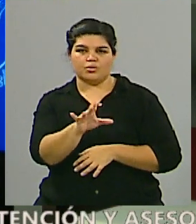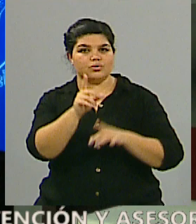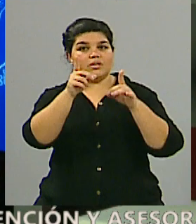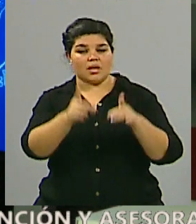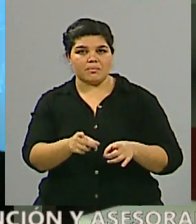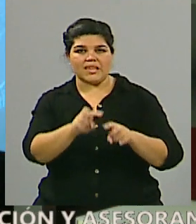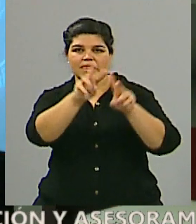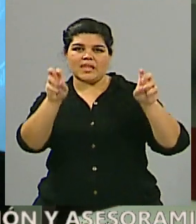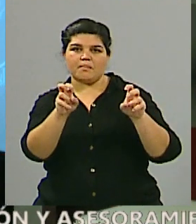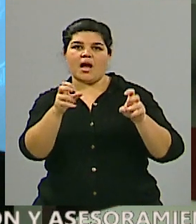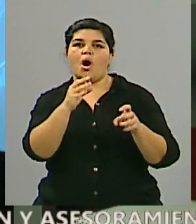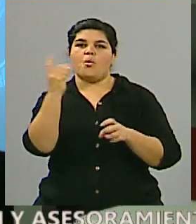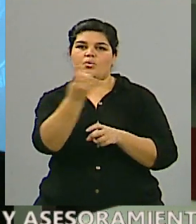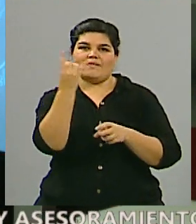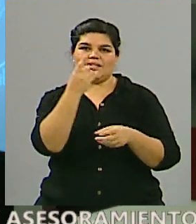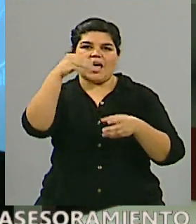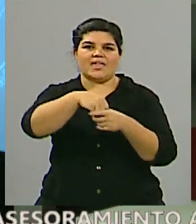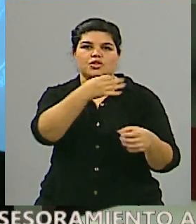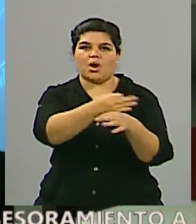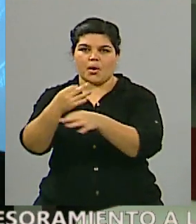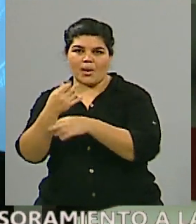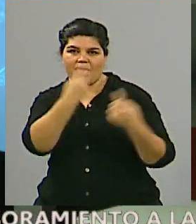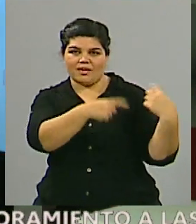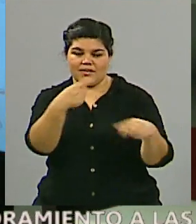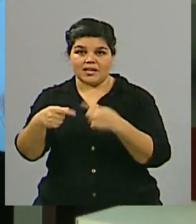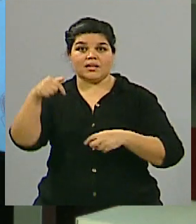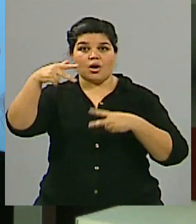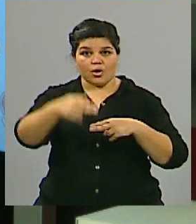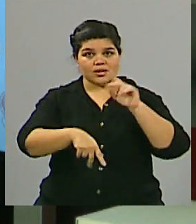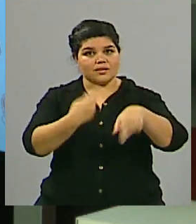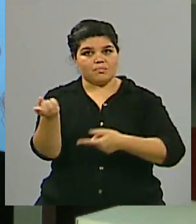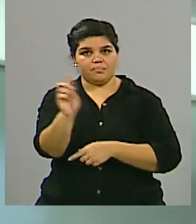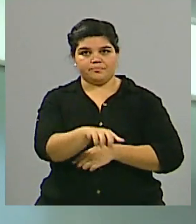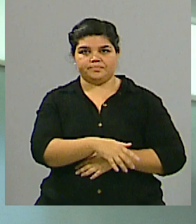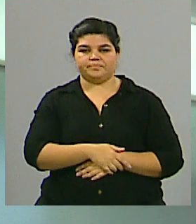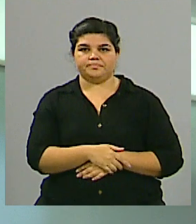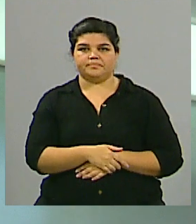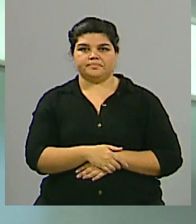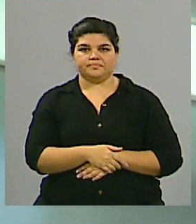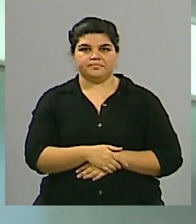ámbito de los colegios de la Universidad Nacional de Cuyo. Nos vamos a una pausa, ya volvemos.